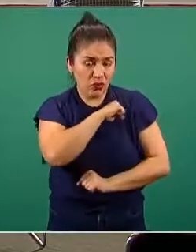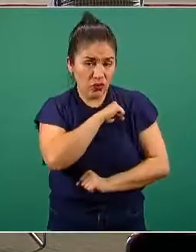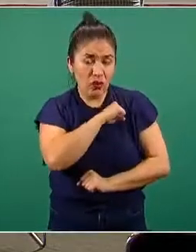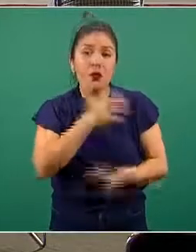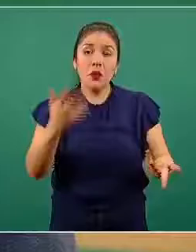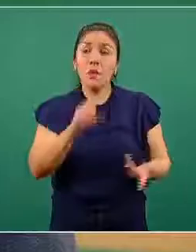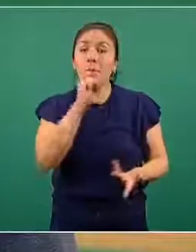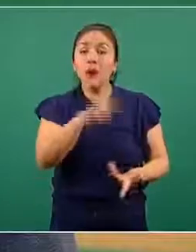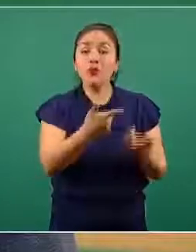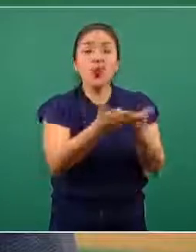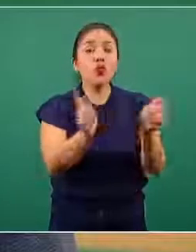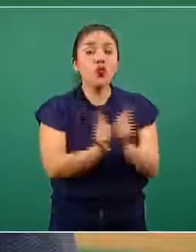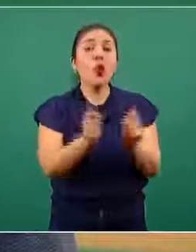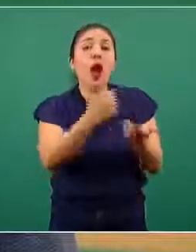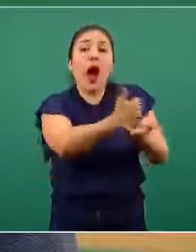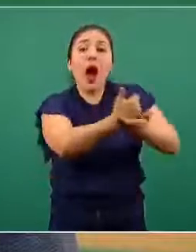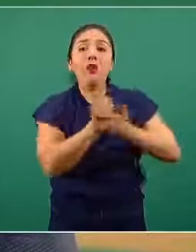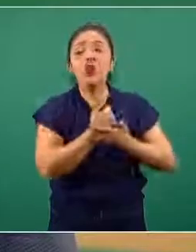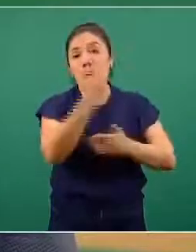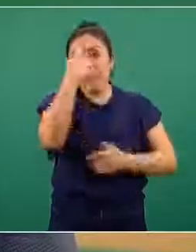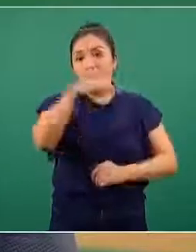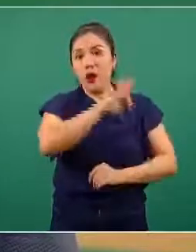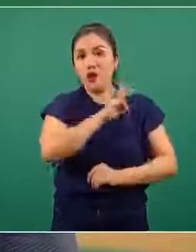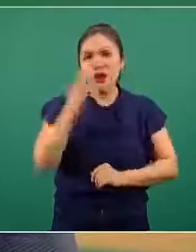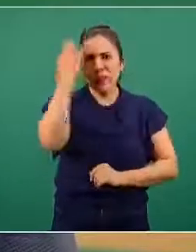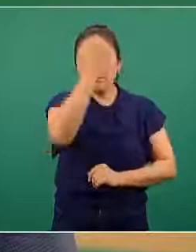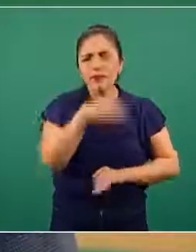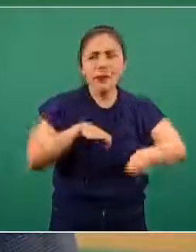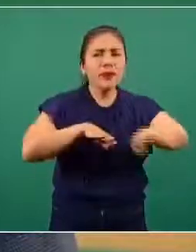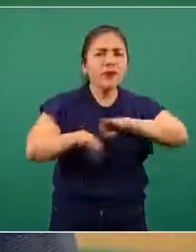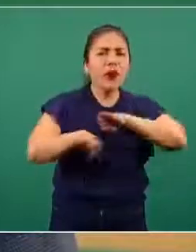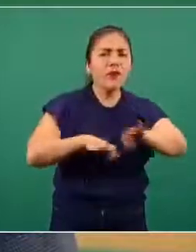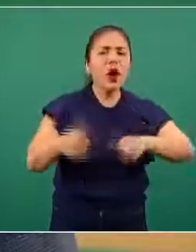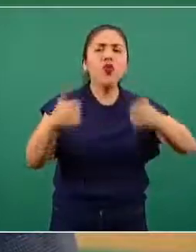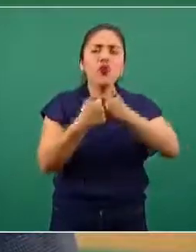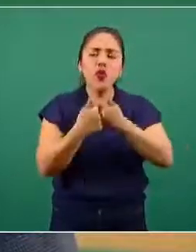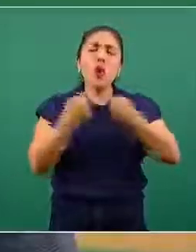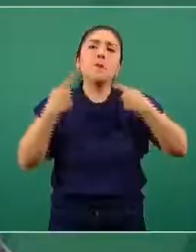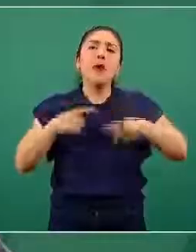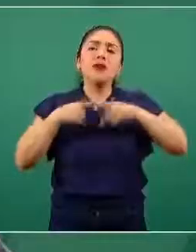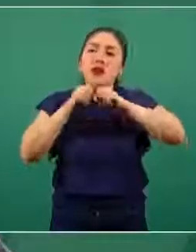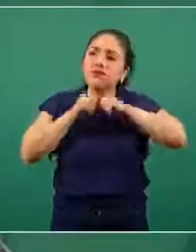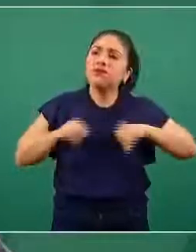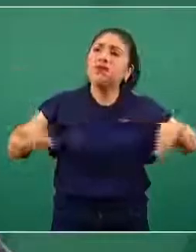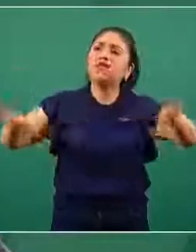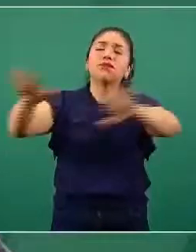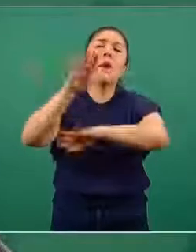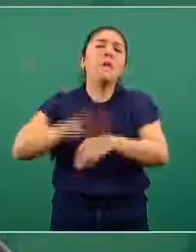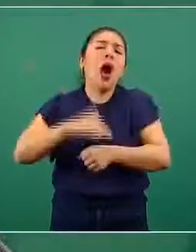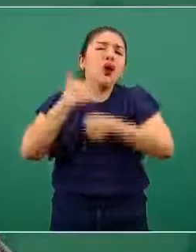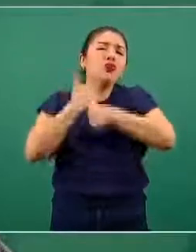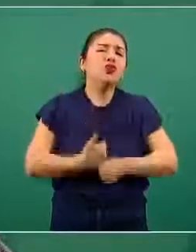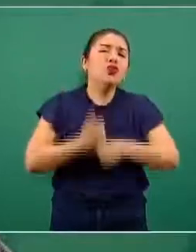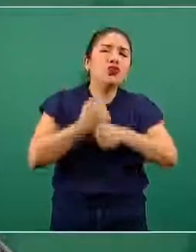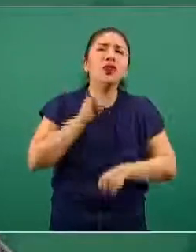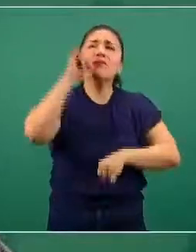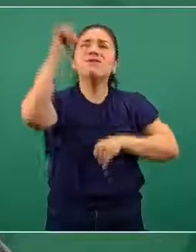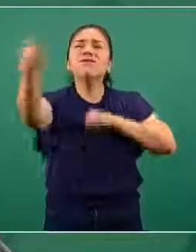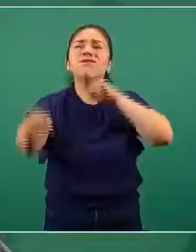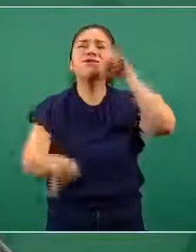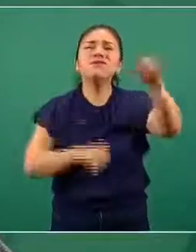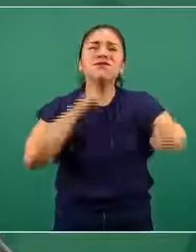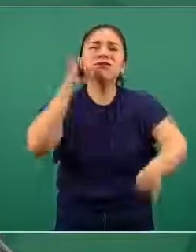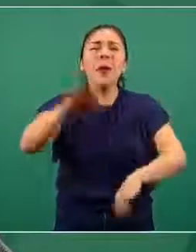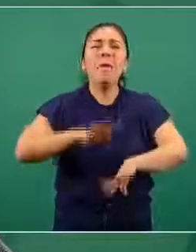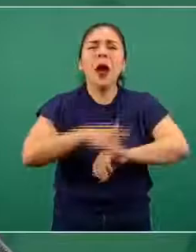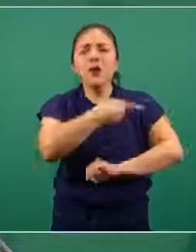son grupos monitores que nos ayudan a poder trabajar con nuestra población más vulnerable y con la población que se encuentra